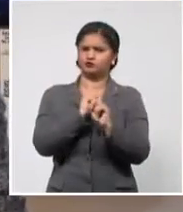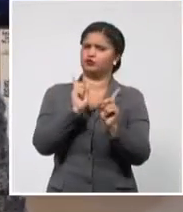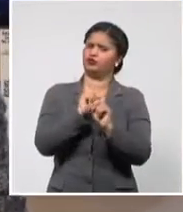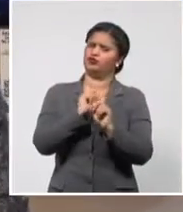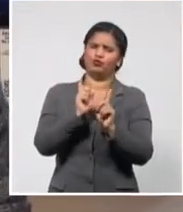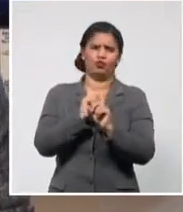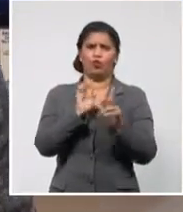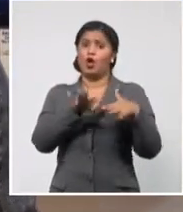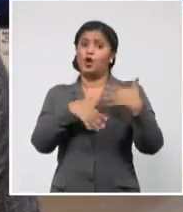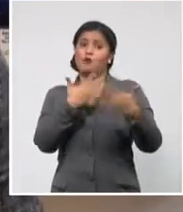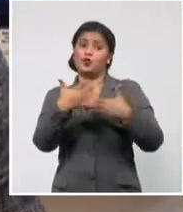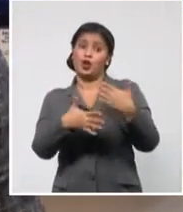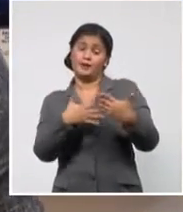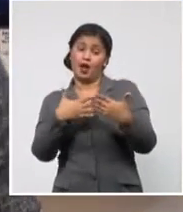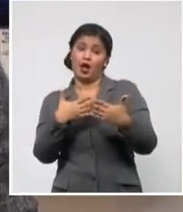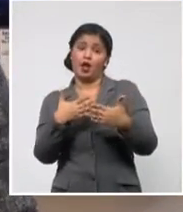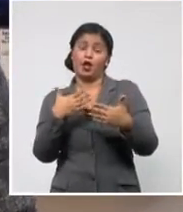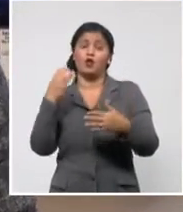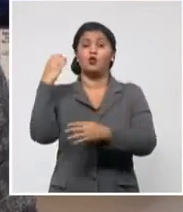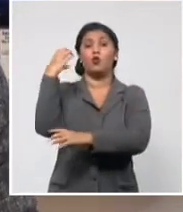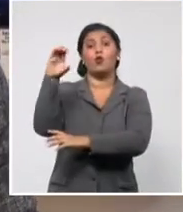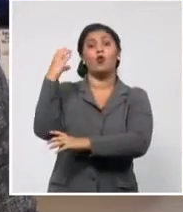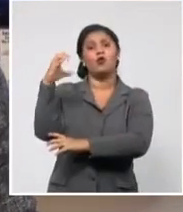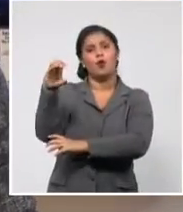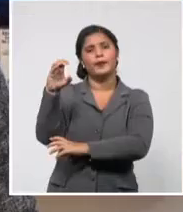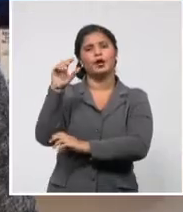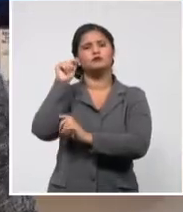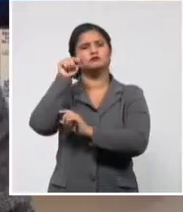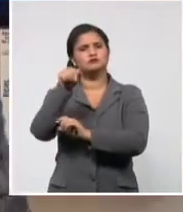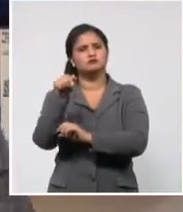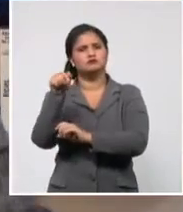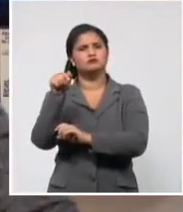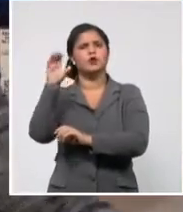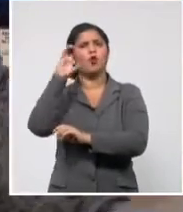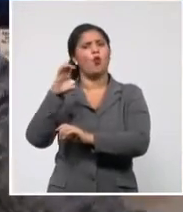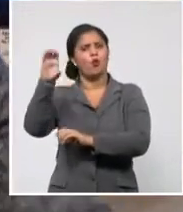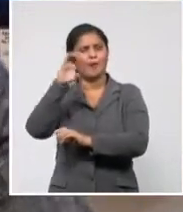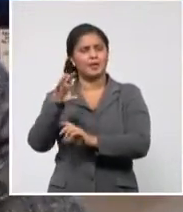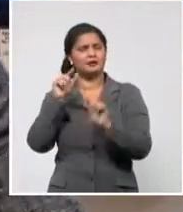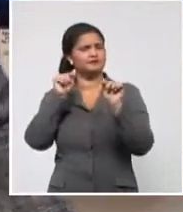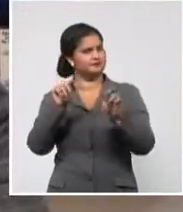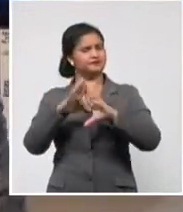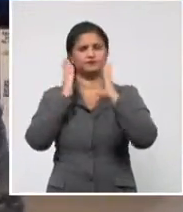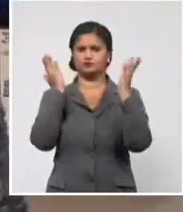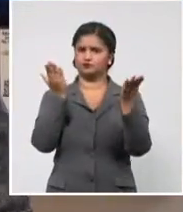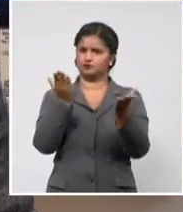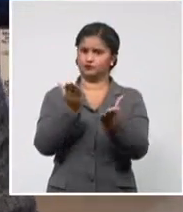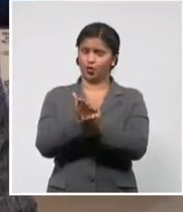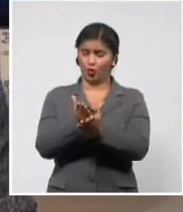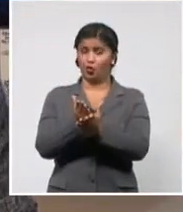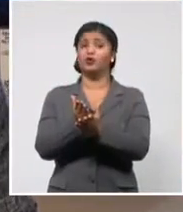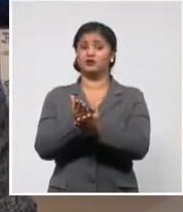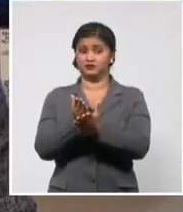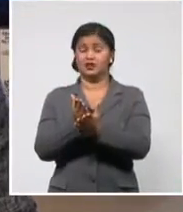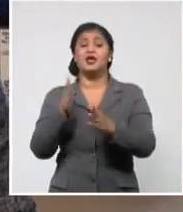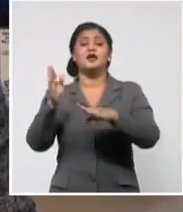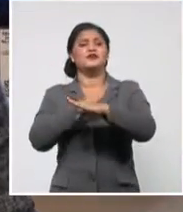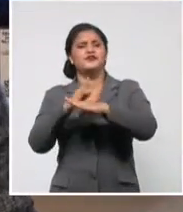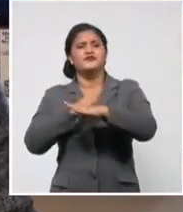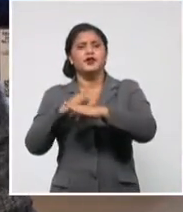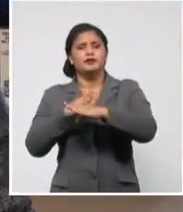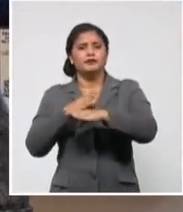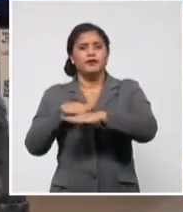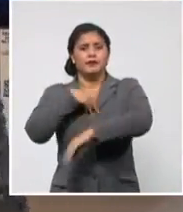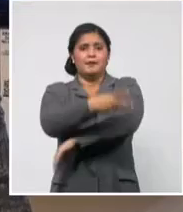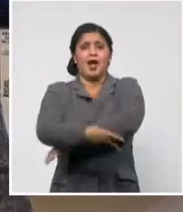en Colombia, la figura de la alcaldesa de Bogotá, lo que está sucediendo en Chile con respecto a la